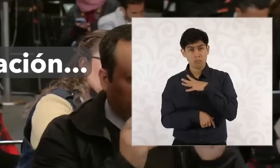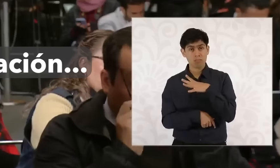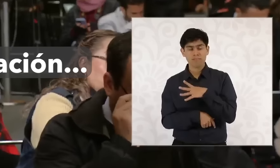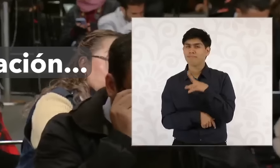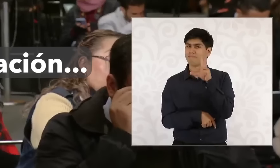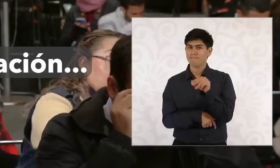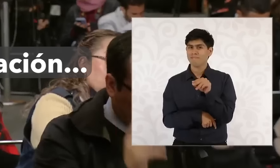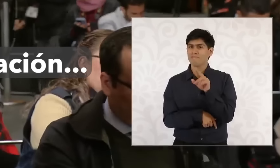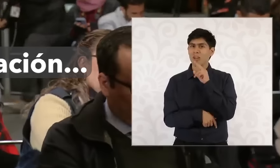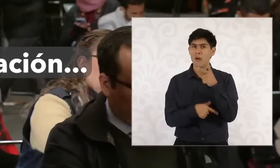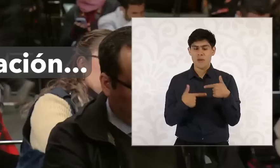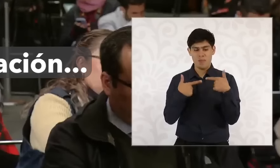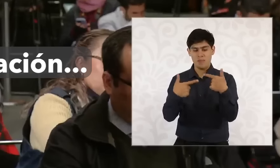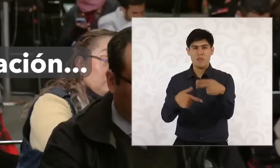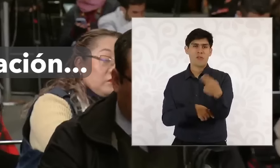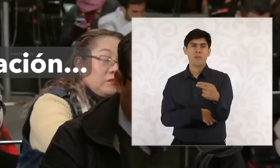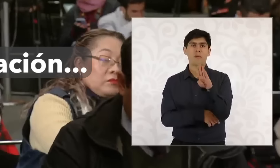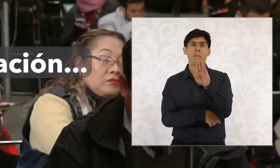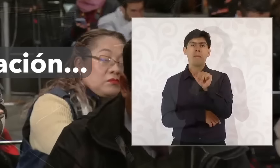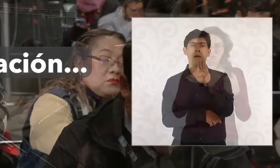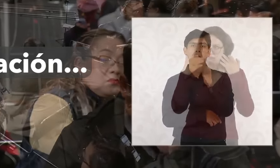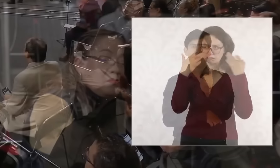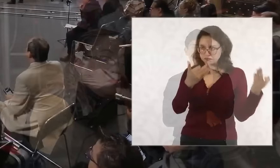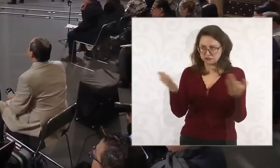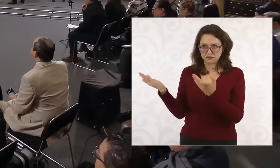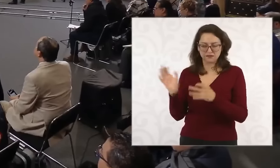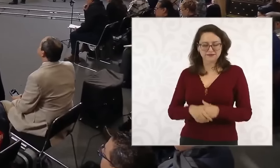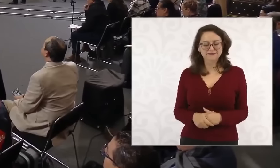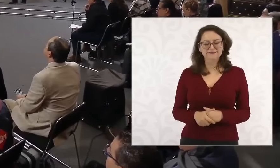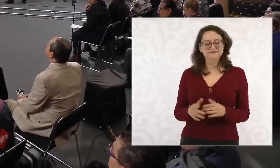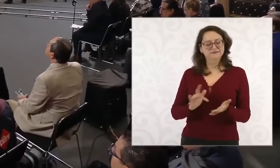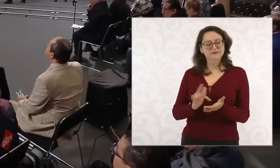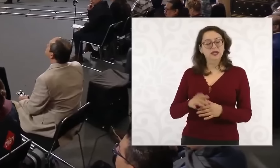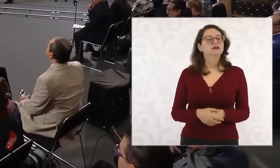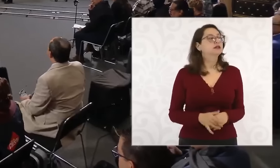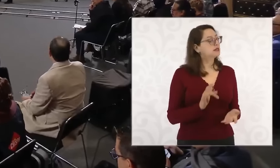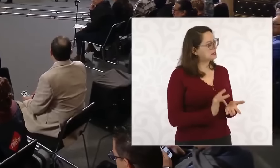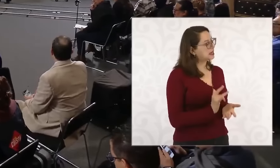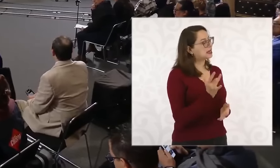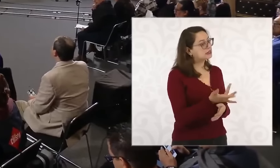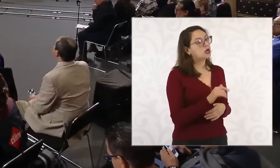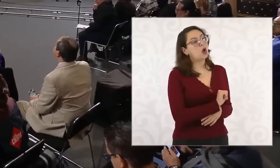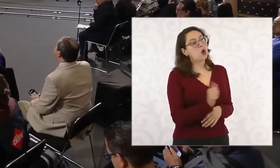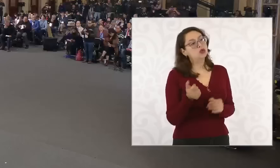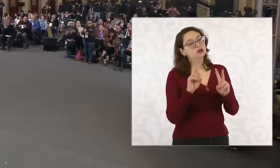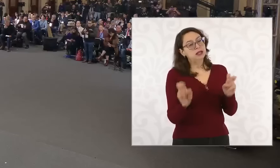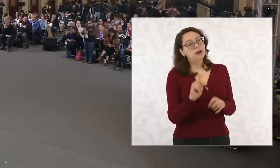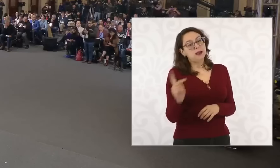la generación Baby Boomer y la generación de oro. Muchas gracias. Gracias. En otro tema,